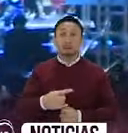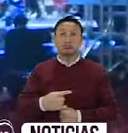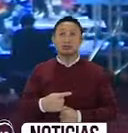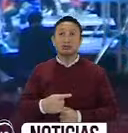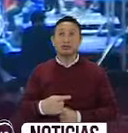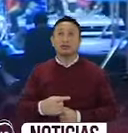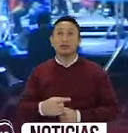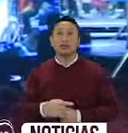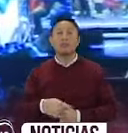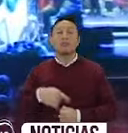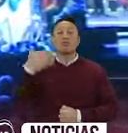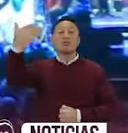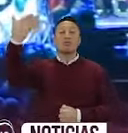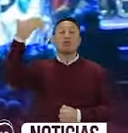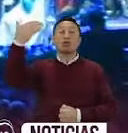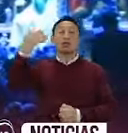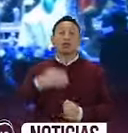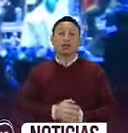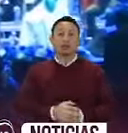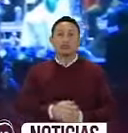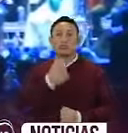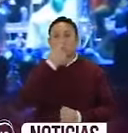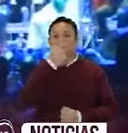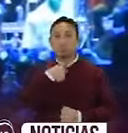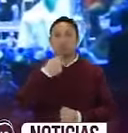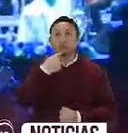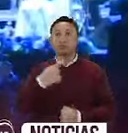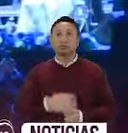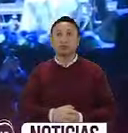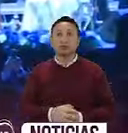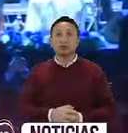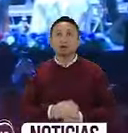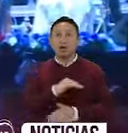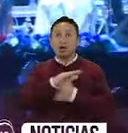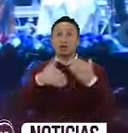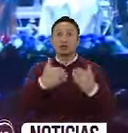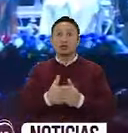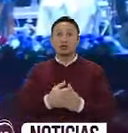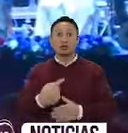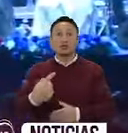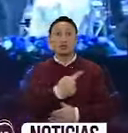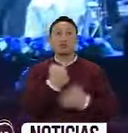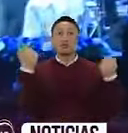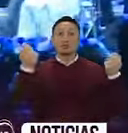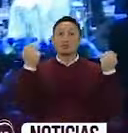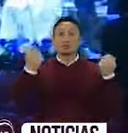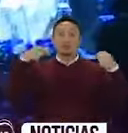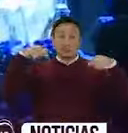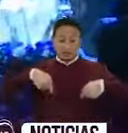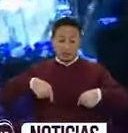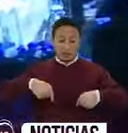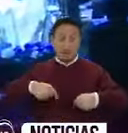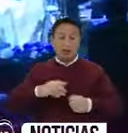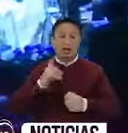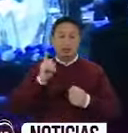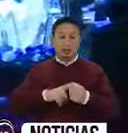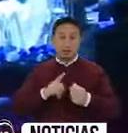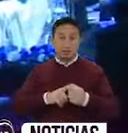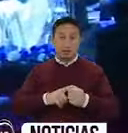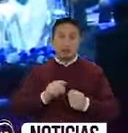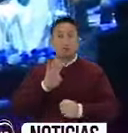sí, el alcalde Pavel Muñoz ha enfatizado que todos los eventos que se realizarán por los festejos de